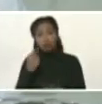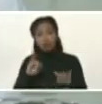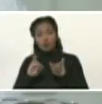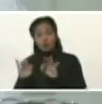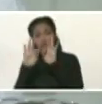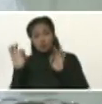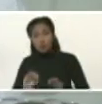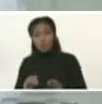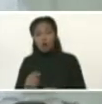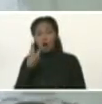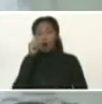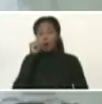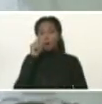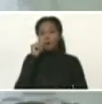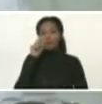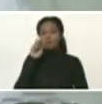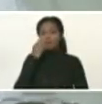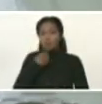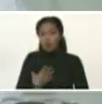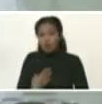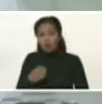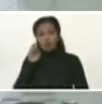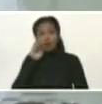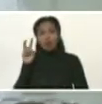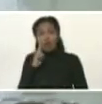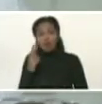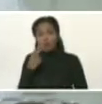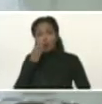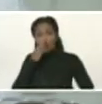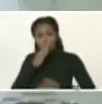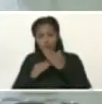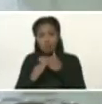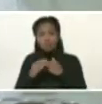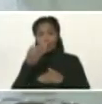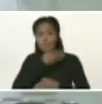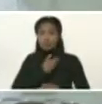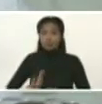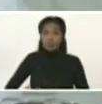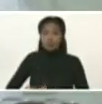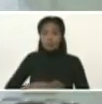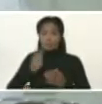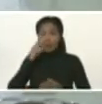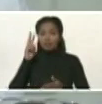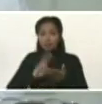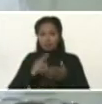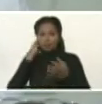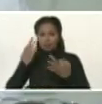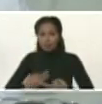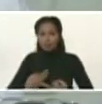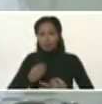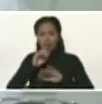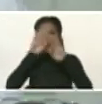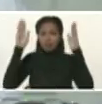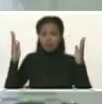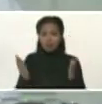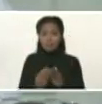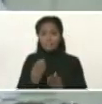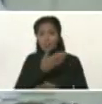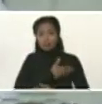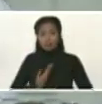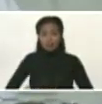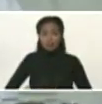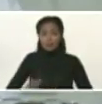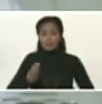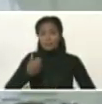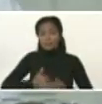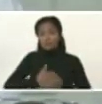es un hombre bueno, humilde, es el presidente más honesto del mundo, es el presidente más